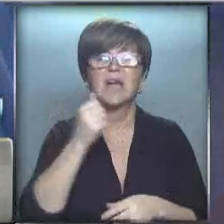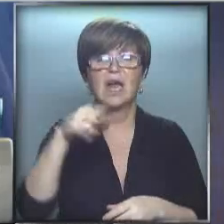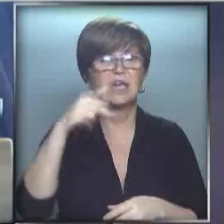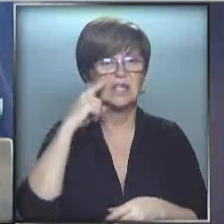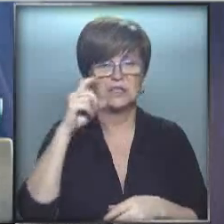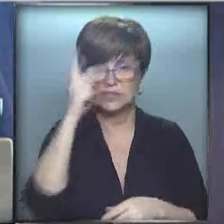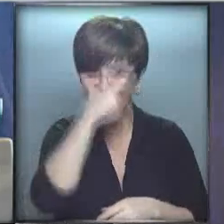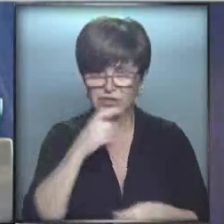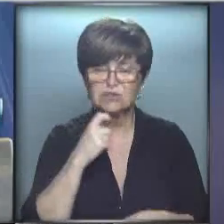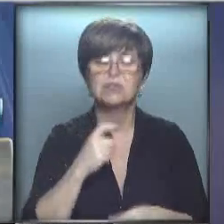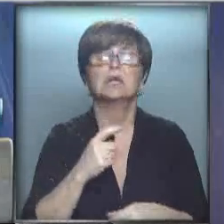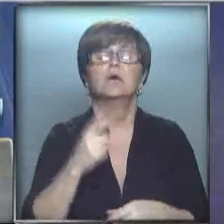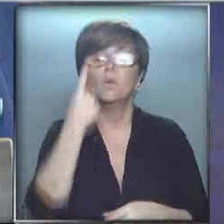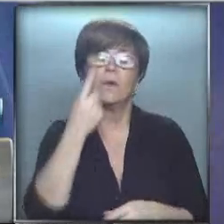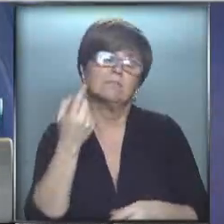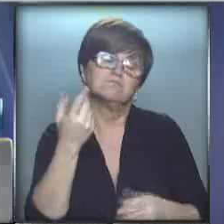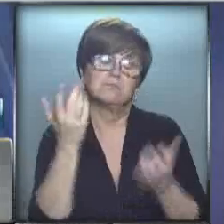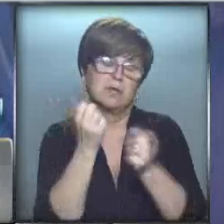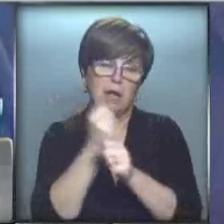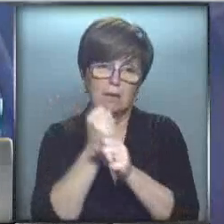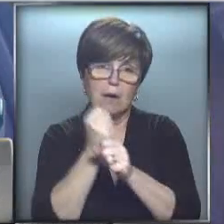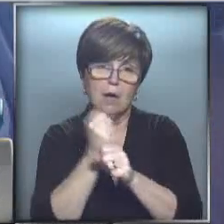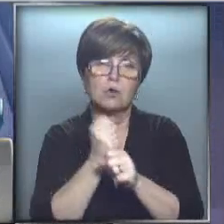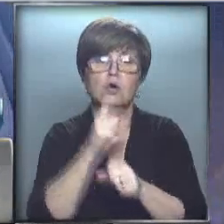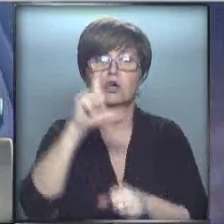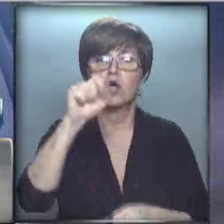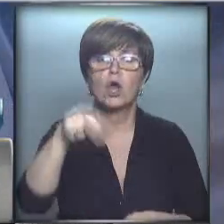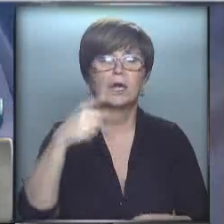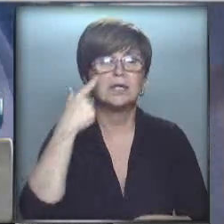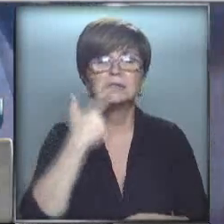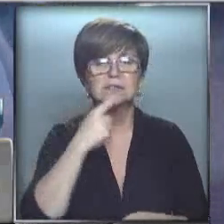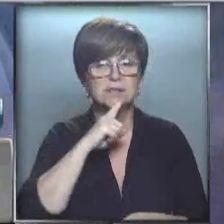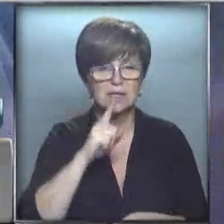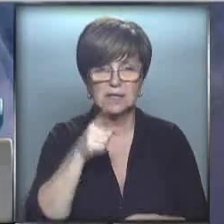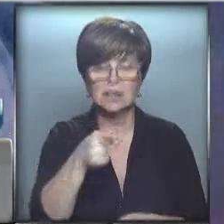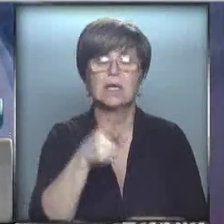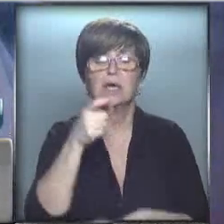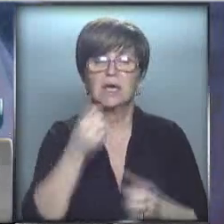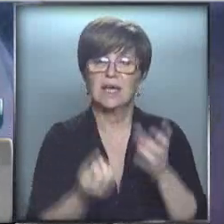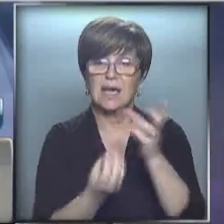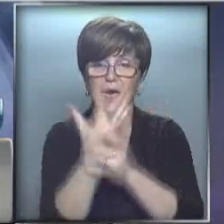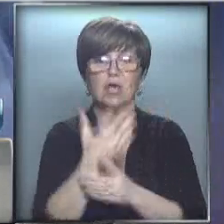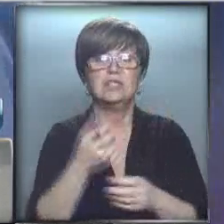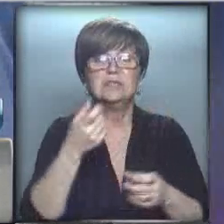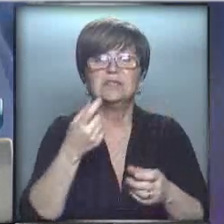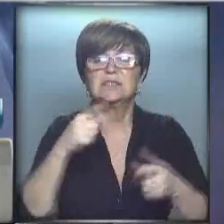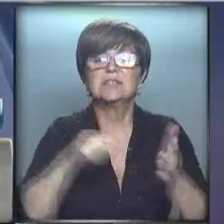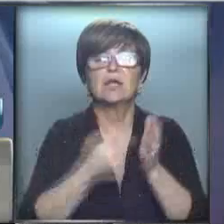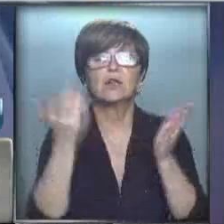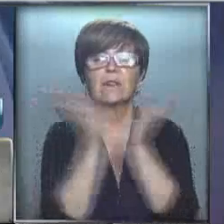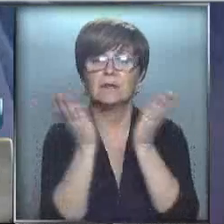consultora M-Unit, investigador del CONICET y docente universitario. En 2004 creó el Centro de Estudios para el